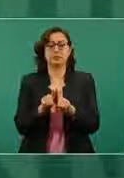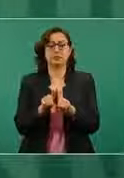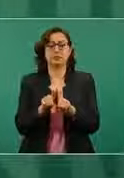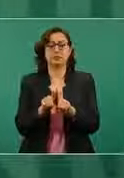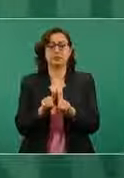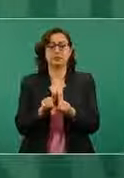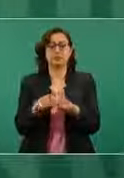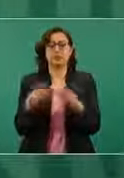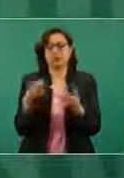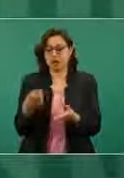las aseguradoras, de los...